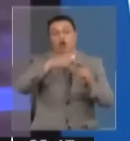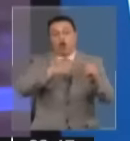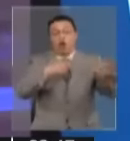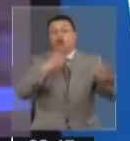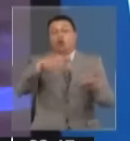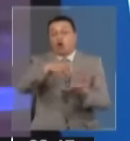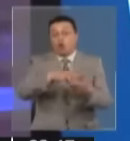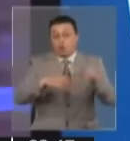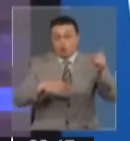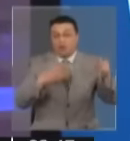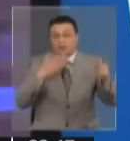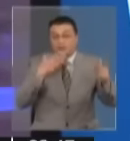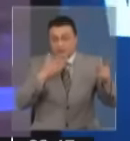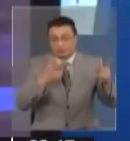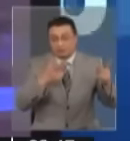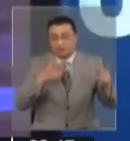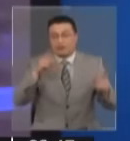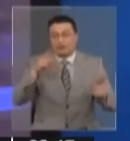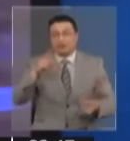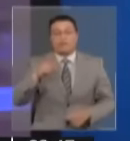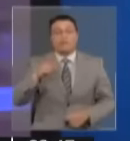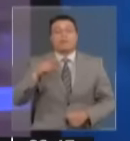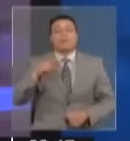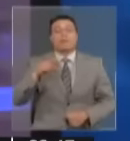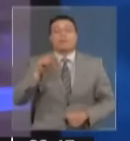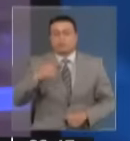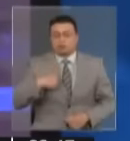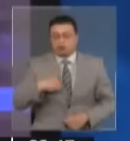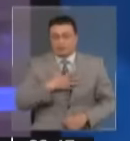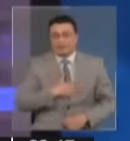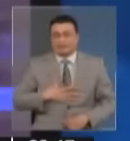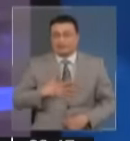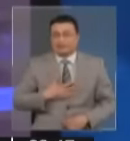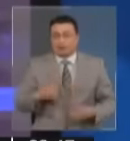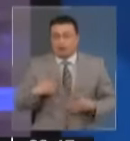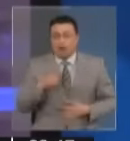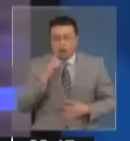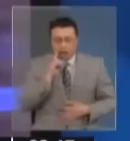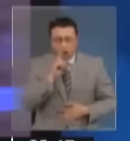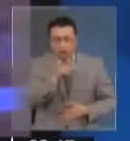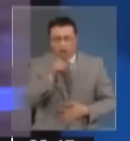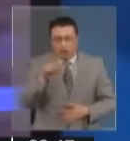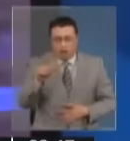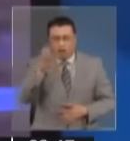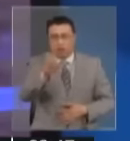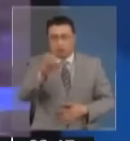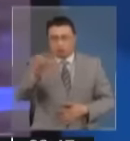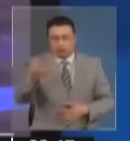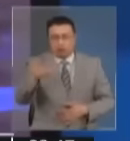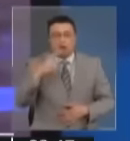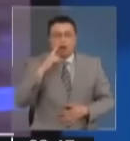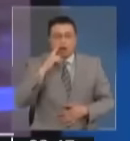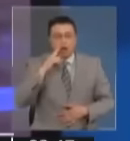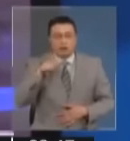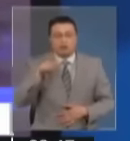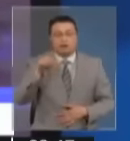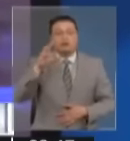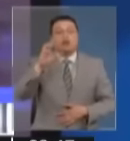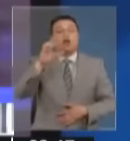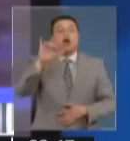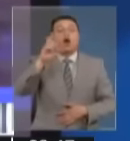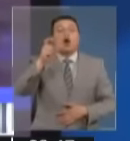verdad, siento, y me emociona cuando digo que hay gente en el sector de Ezequiel González Cortés, de la